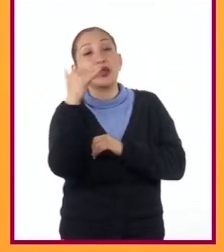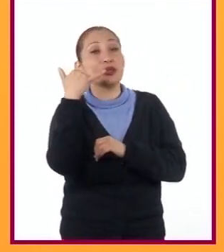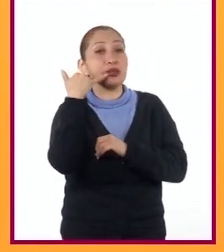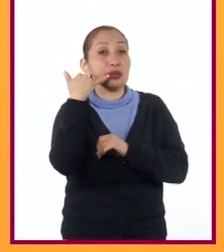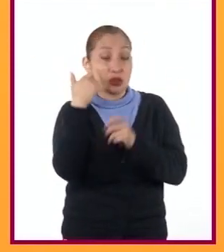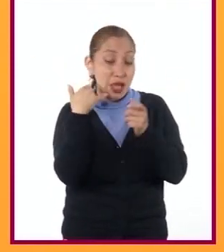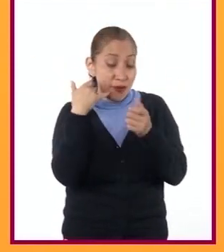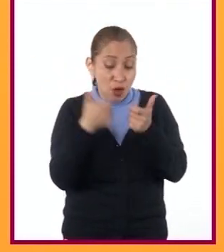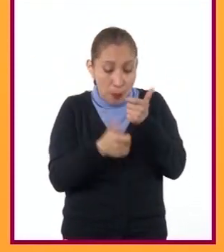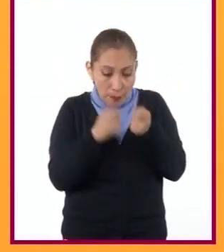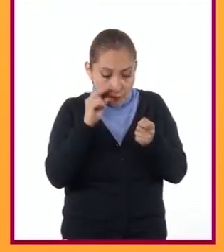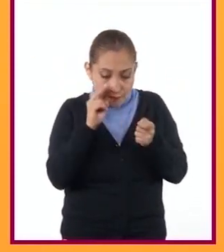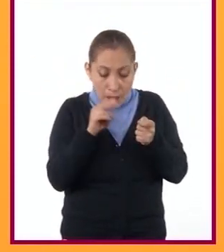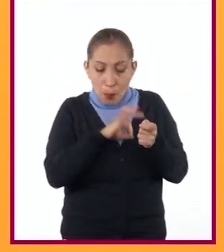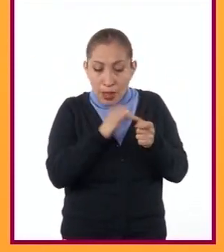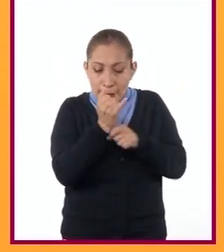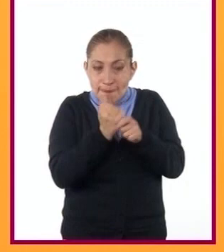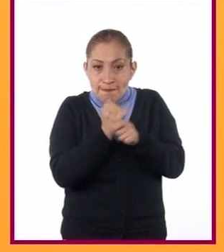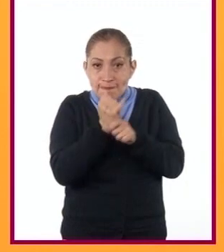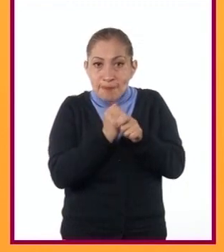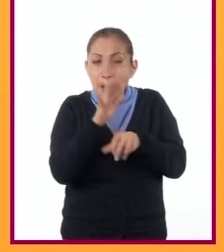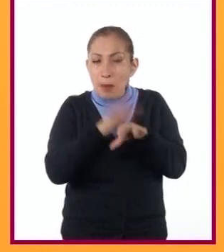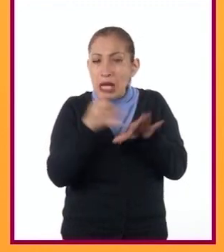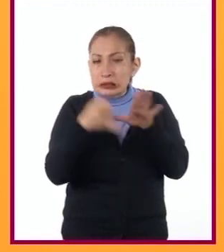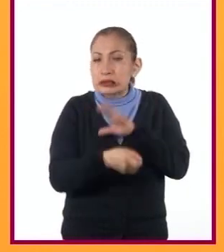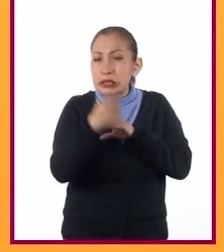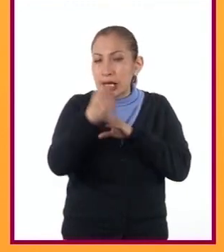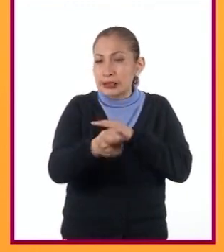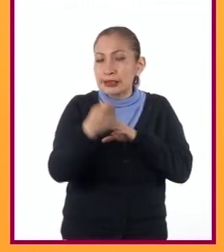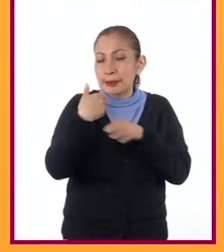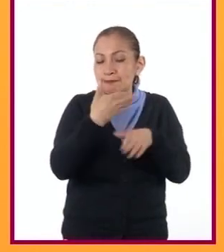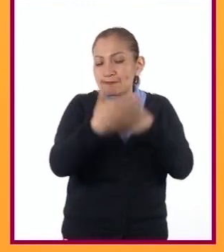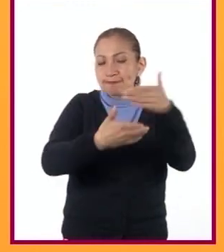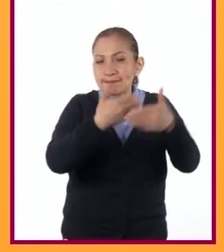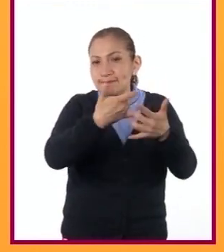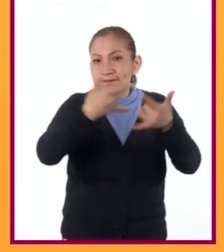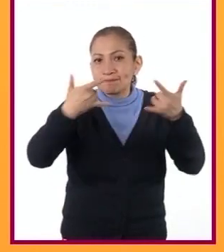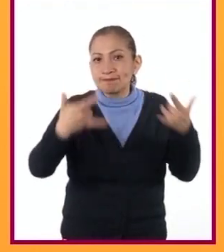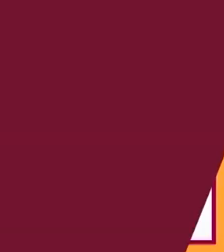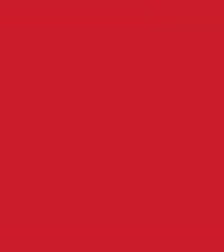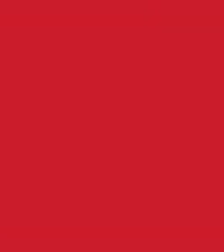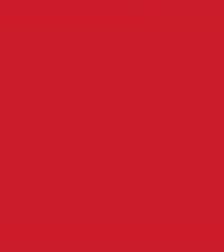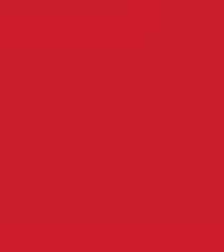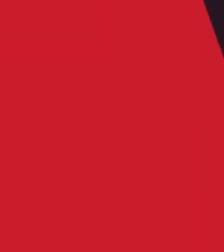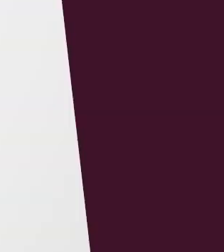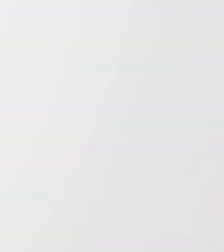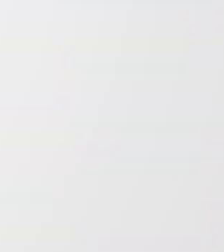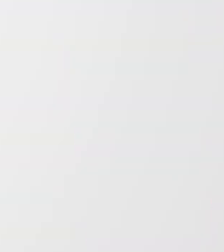teléfono inteligente con el que pueden investigar más acerca de este proceso histórico en Internet.